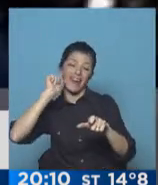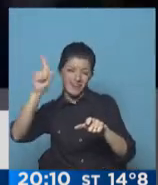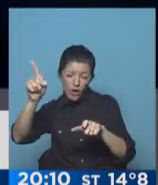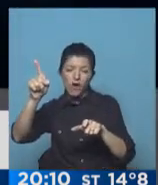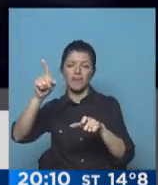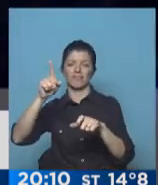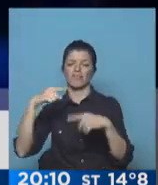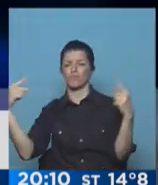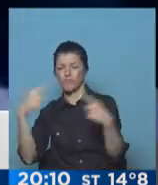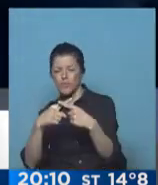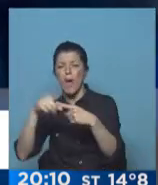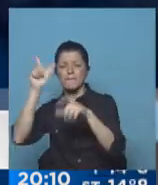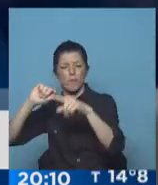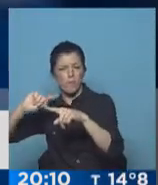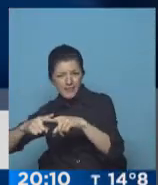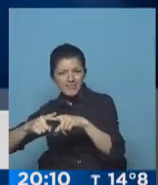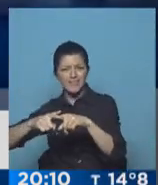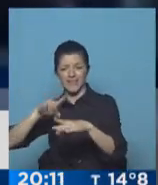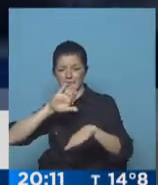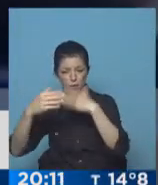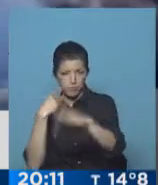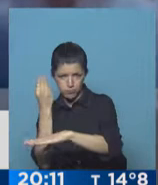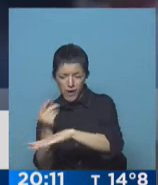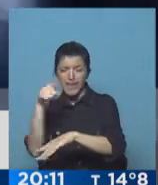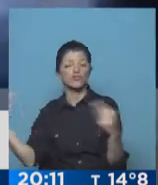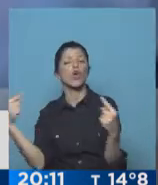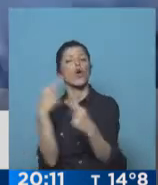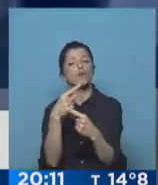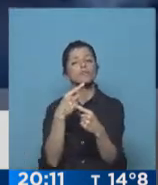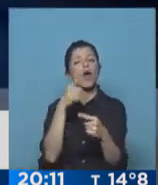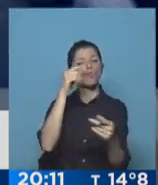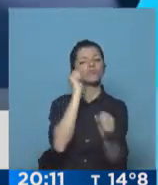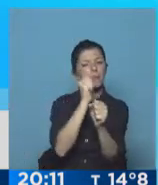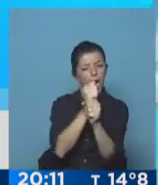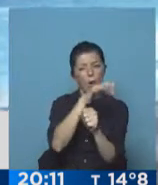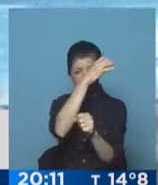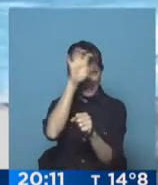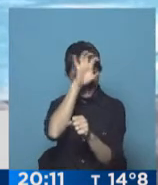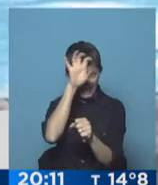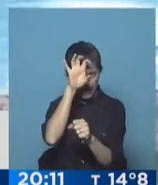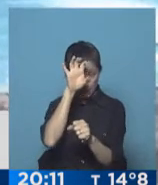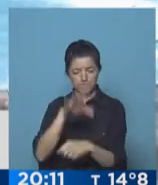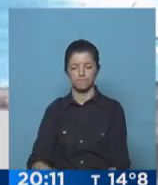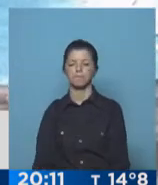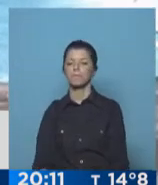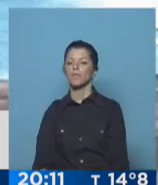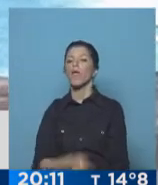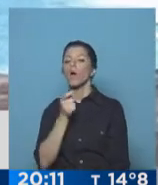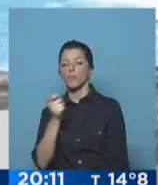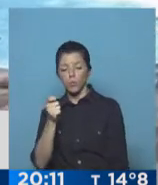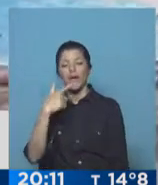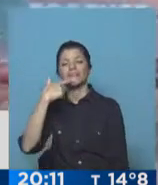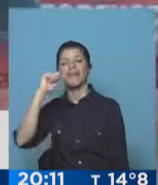y dirigentes políticos, quienes se manifestaban en contra de un emprendimiento minero. El crimen de